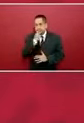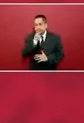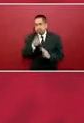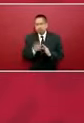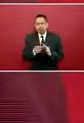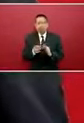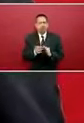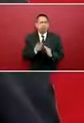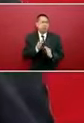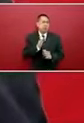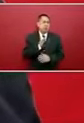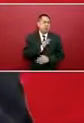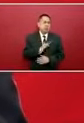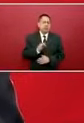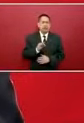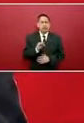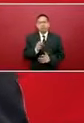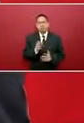de